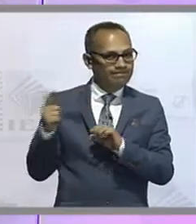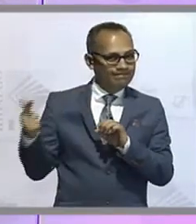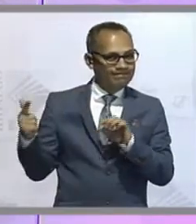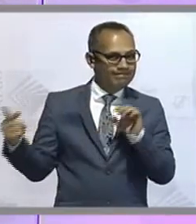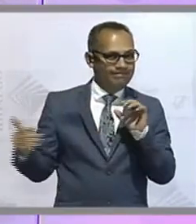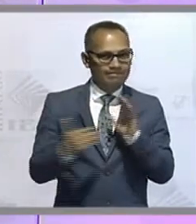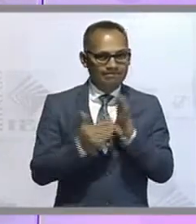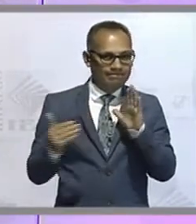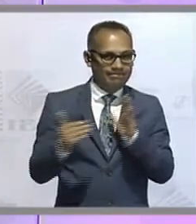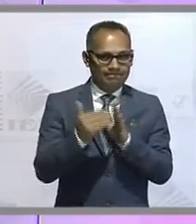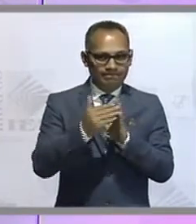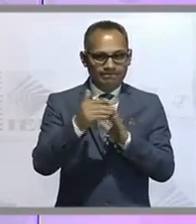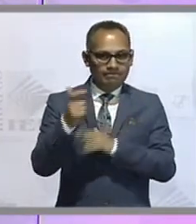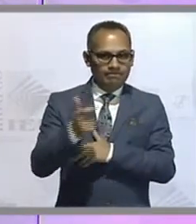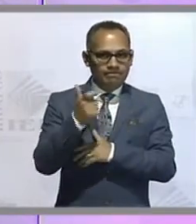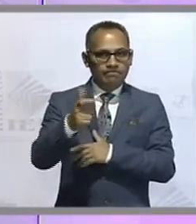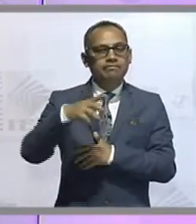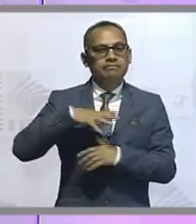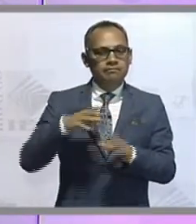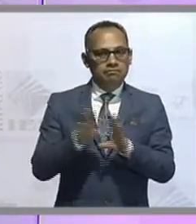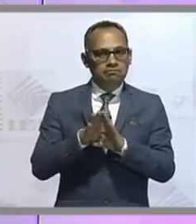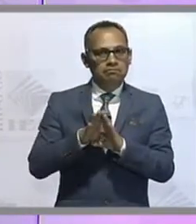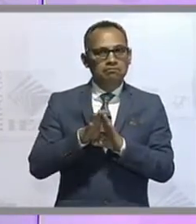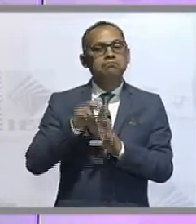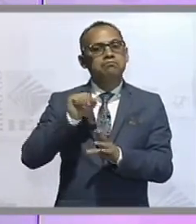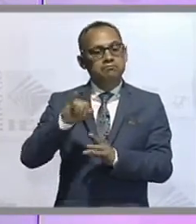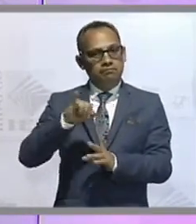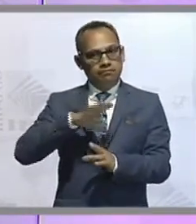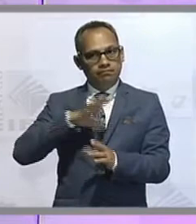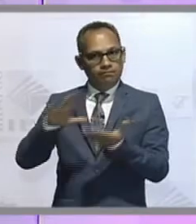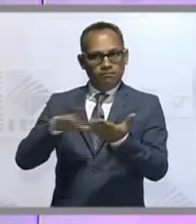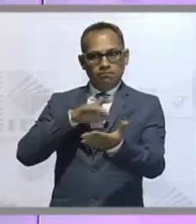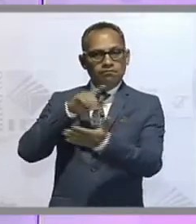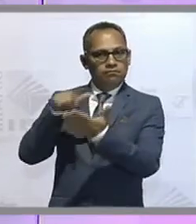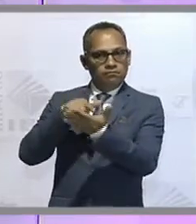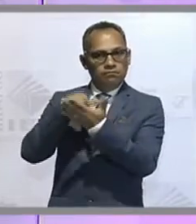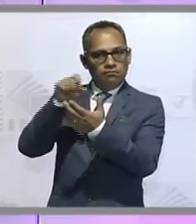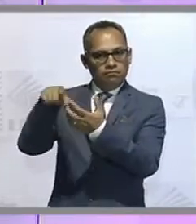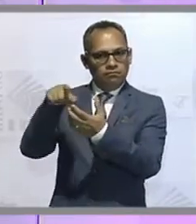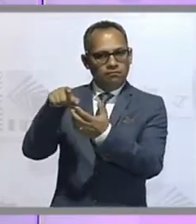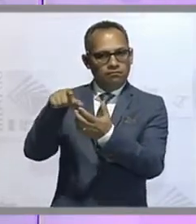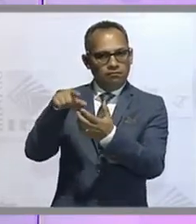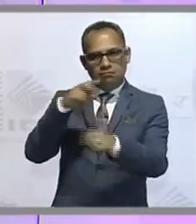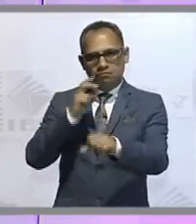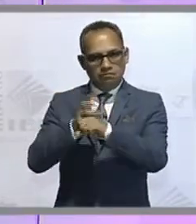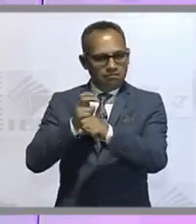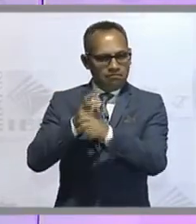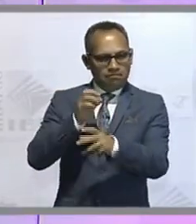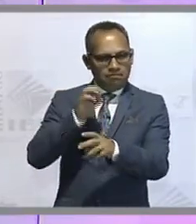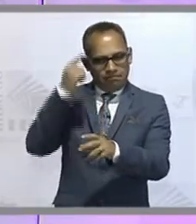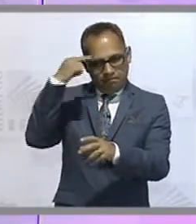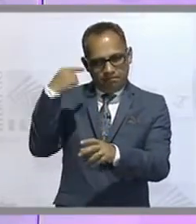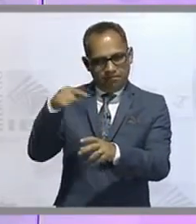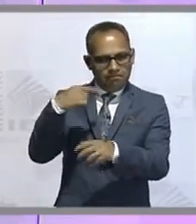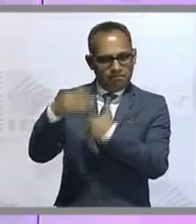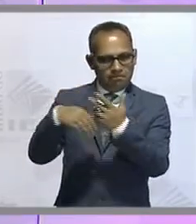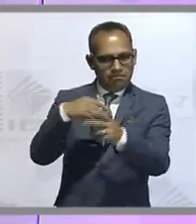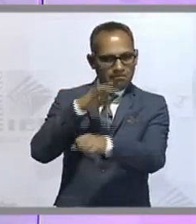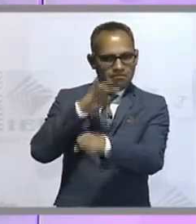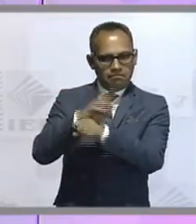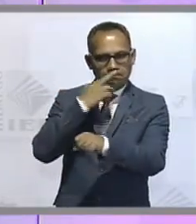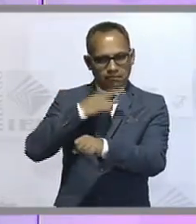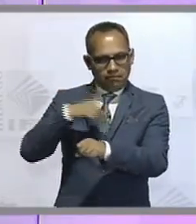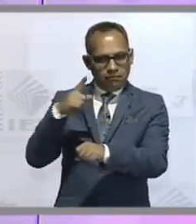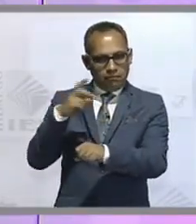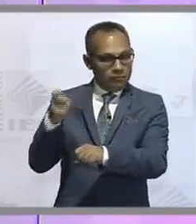35.000 empleos con el grupo modelo en los llanos de apan pero la propuesta es no solamente para las personas mayores de 40 años